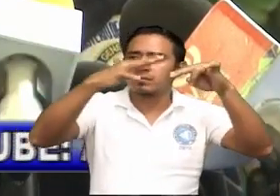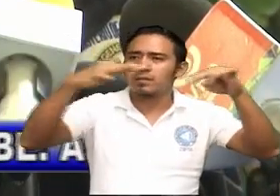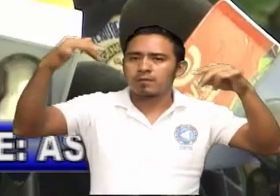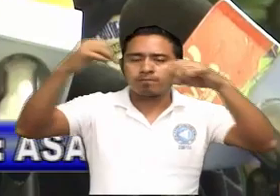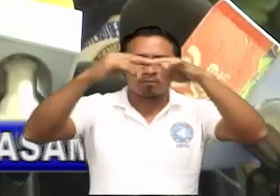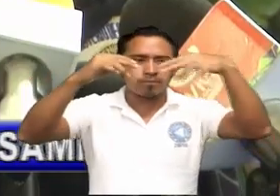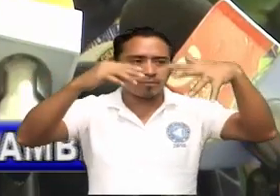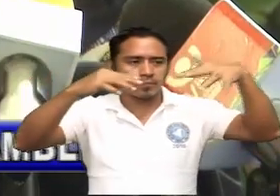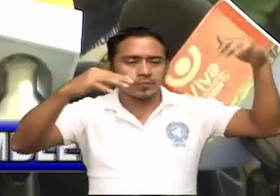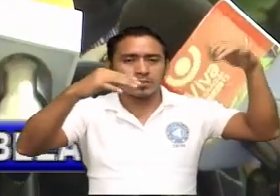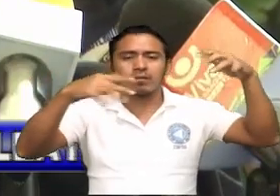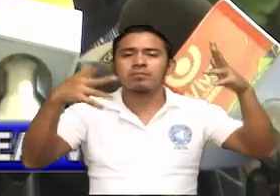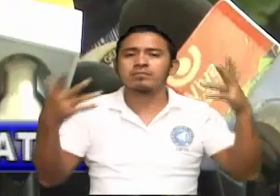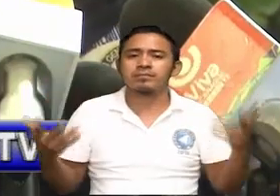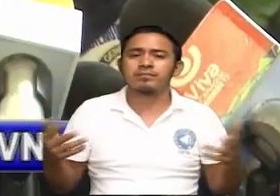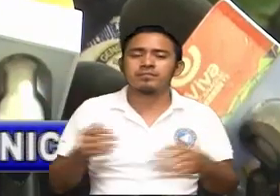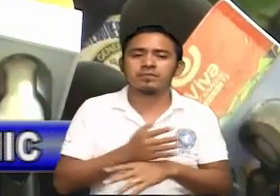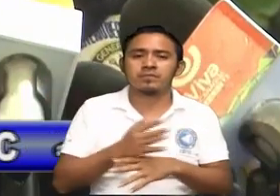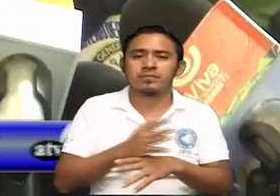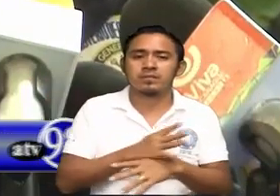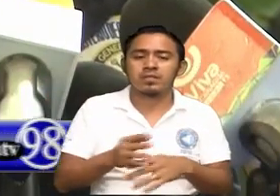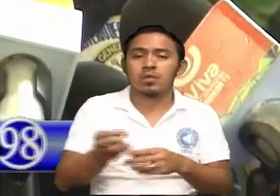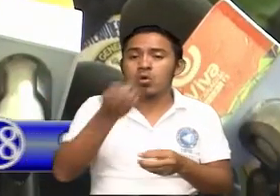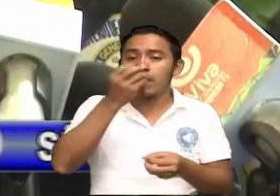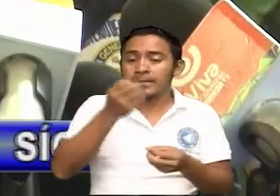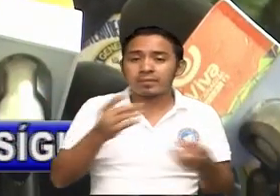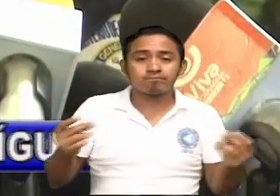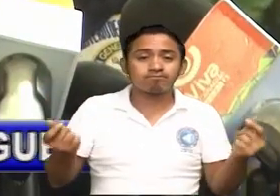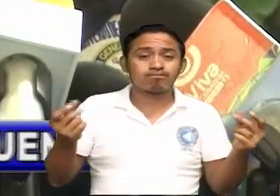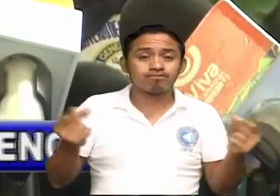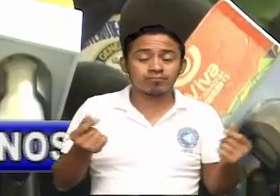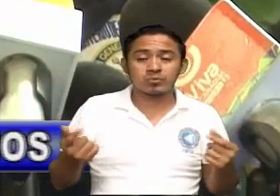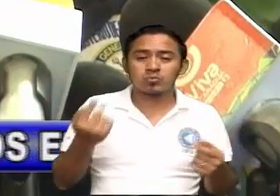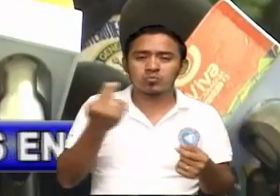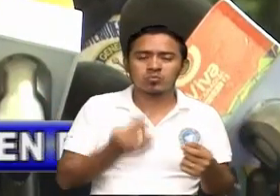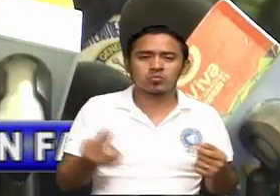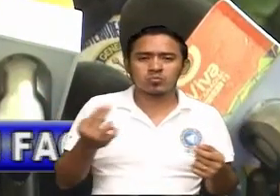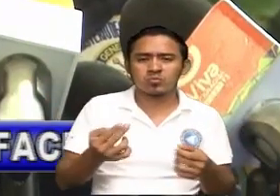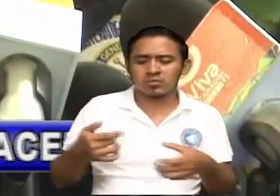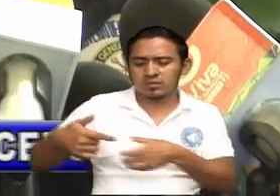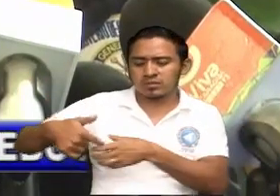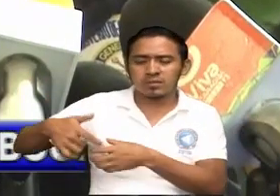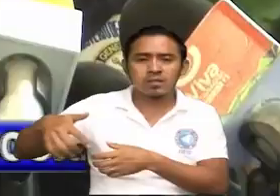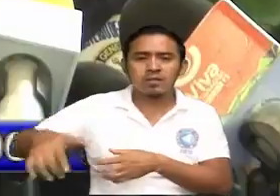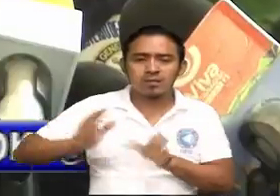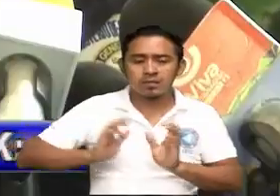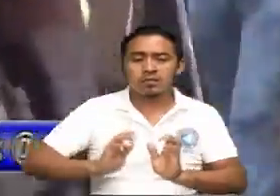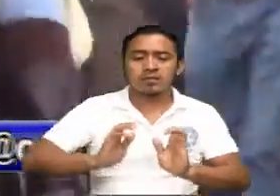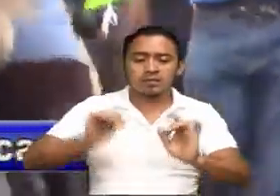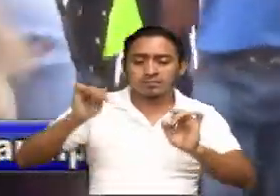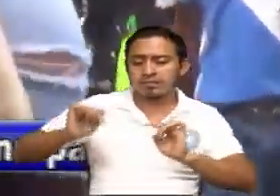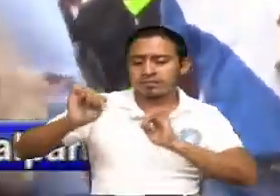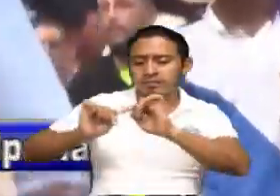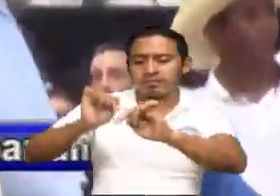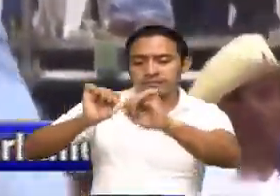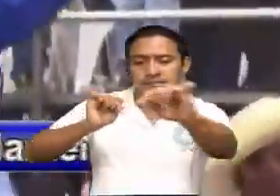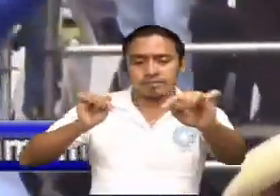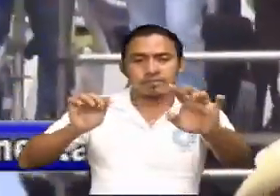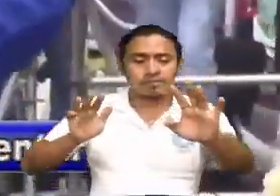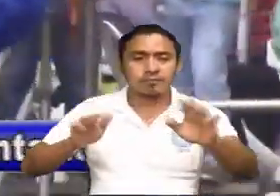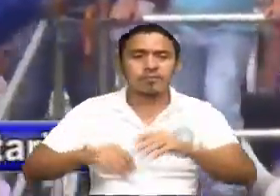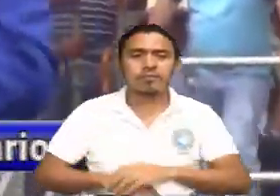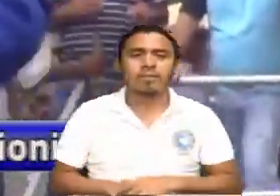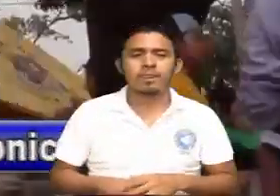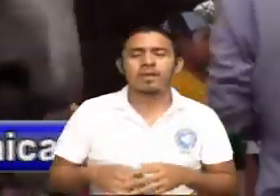que son las comidas rápidas que se ubican en la vía.